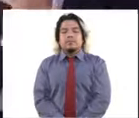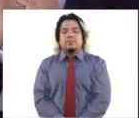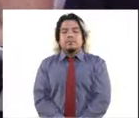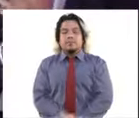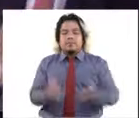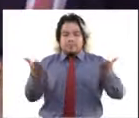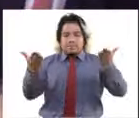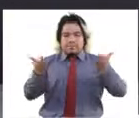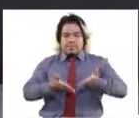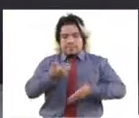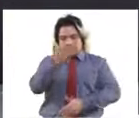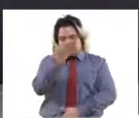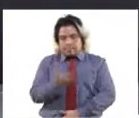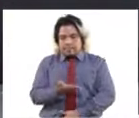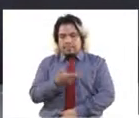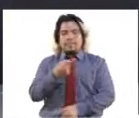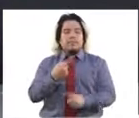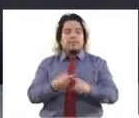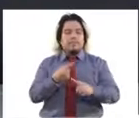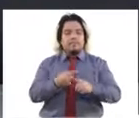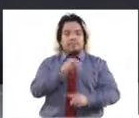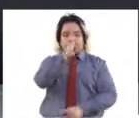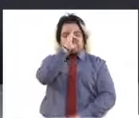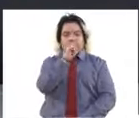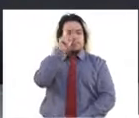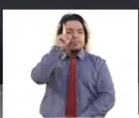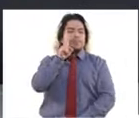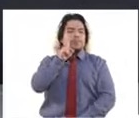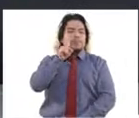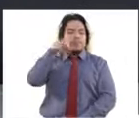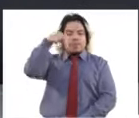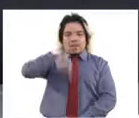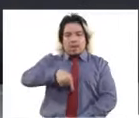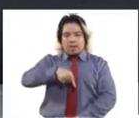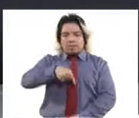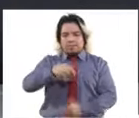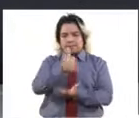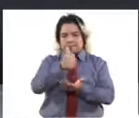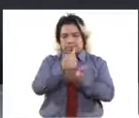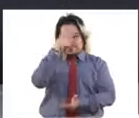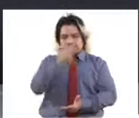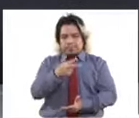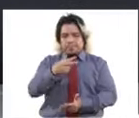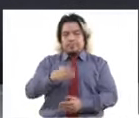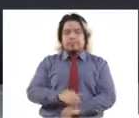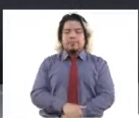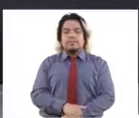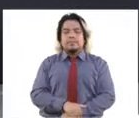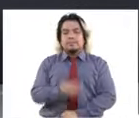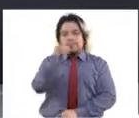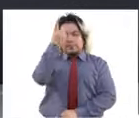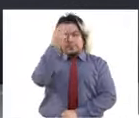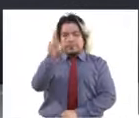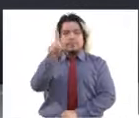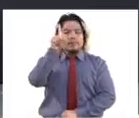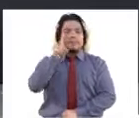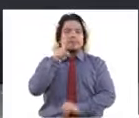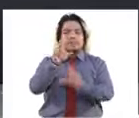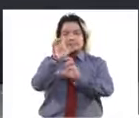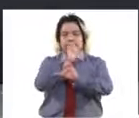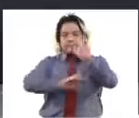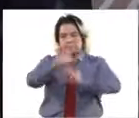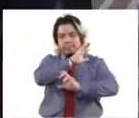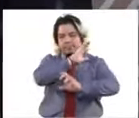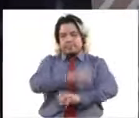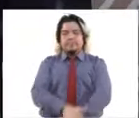Preside este acto la jefa de gobierno de la Ciudad de México, doctora Claudia